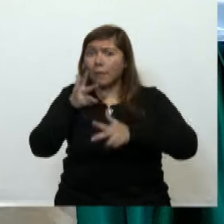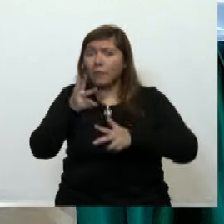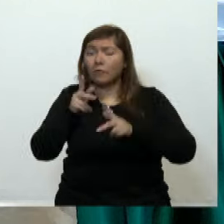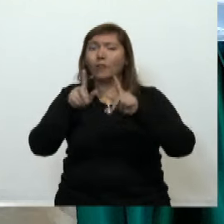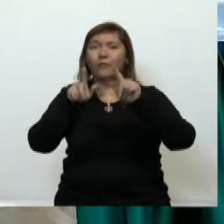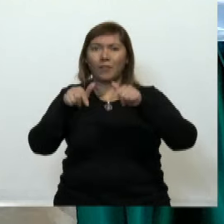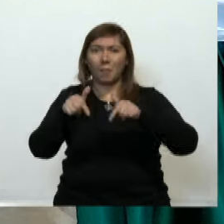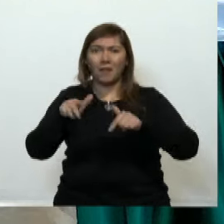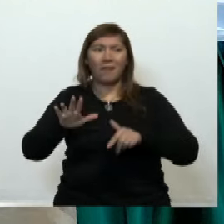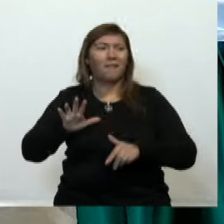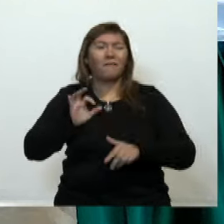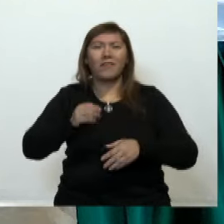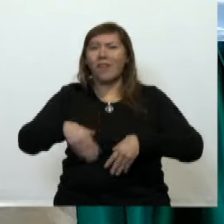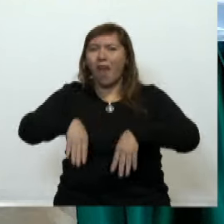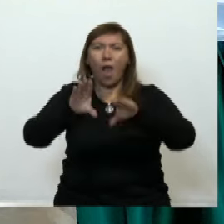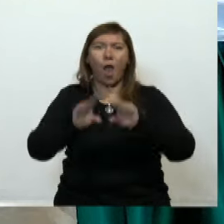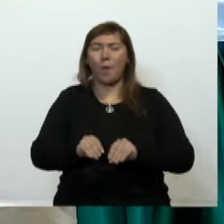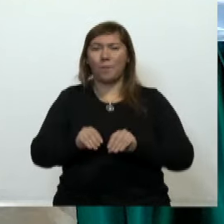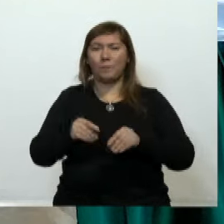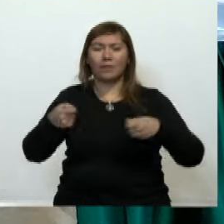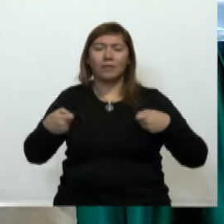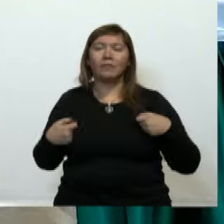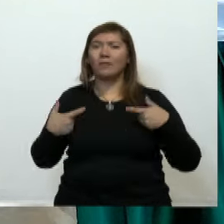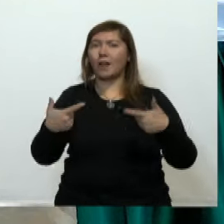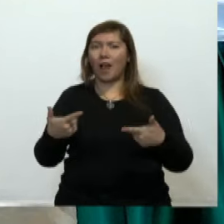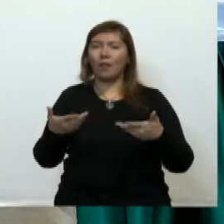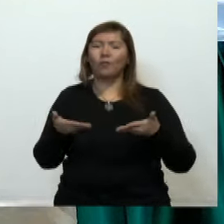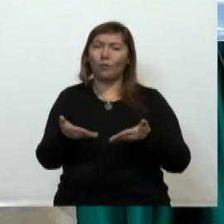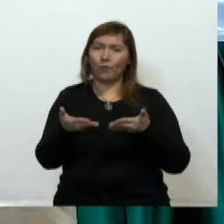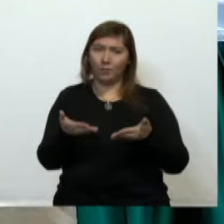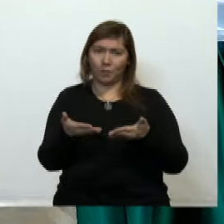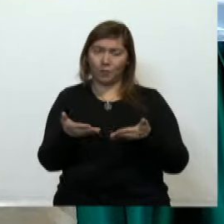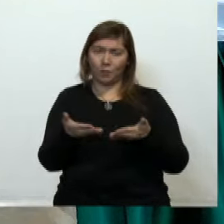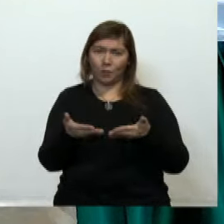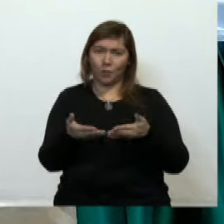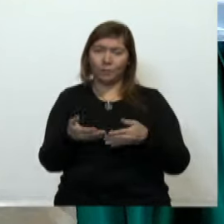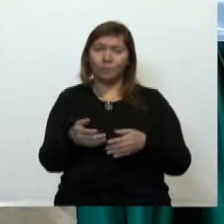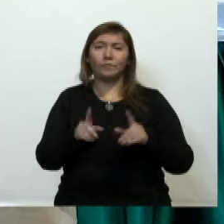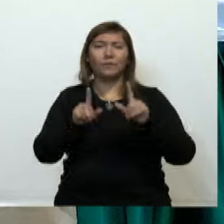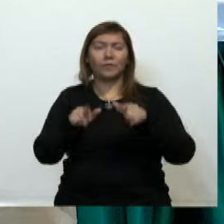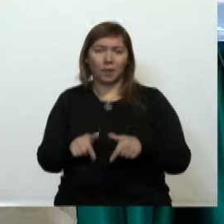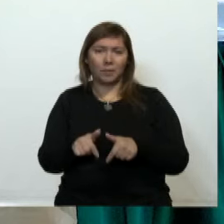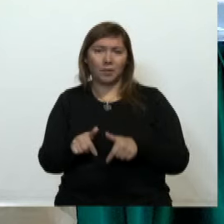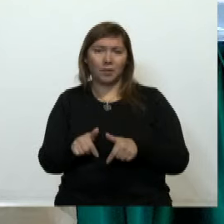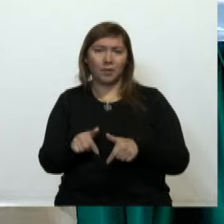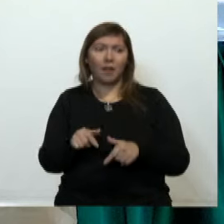vida, entregándola en el servicio, incluso hasta el martirio.